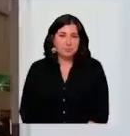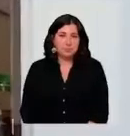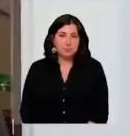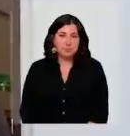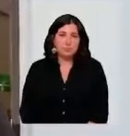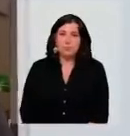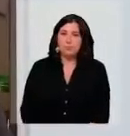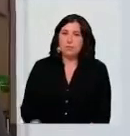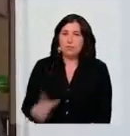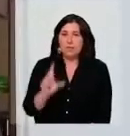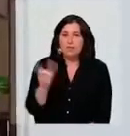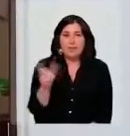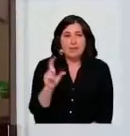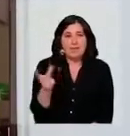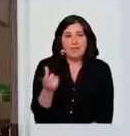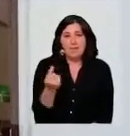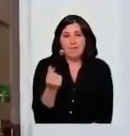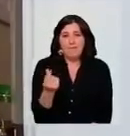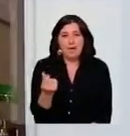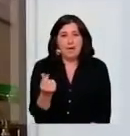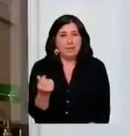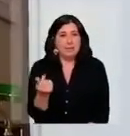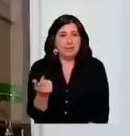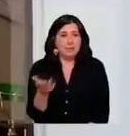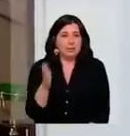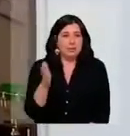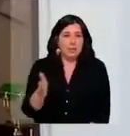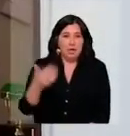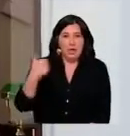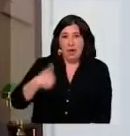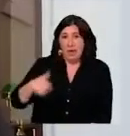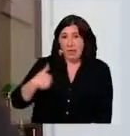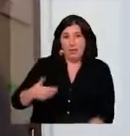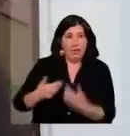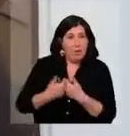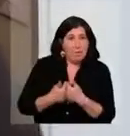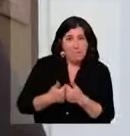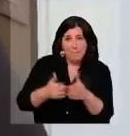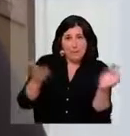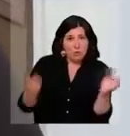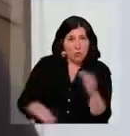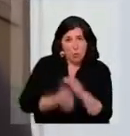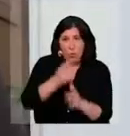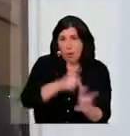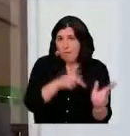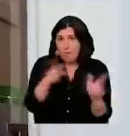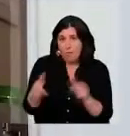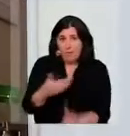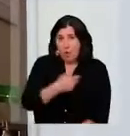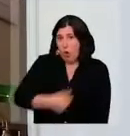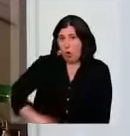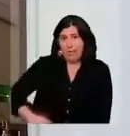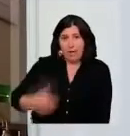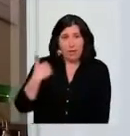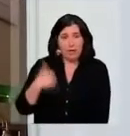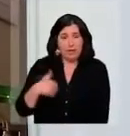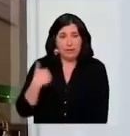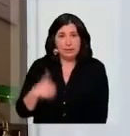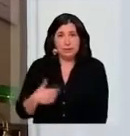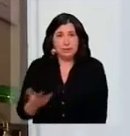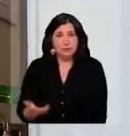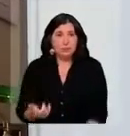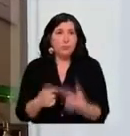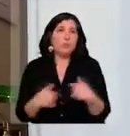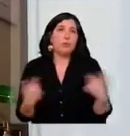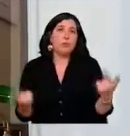si el cambio que surge a partir del dólar julio en argentina desde el inicio de este nuevo período del gobierno argentino lo que nosotros